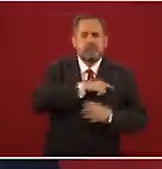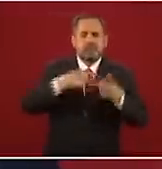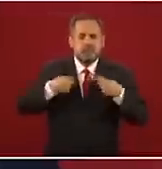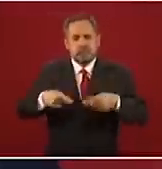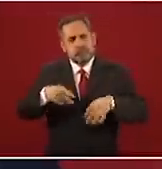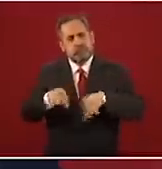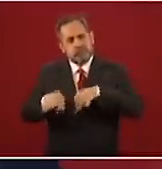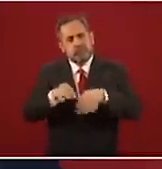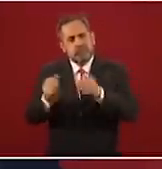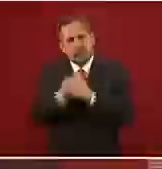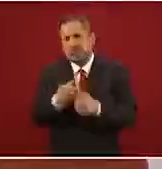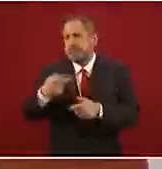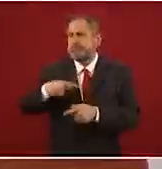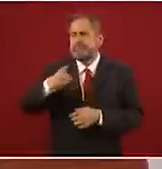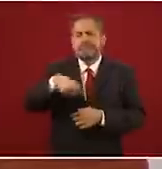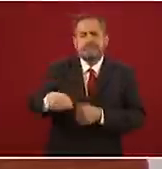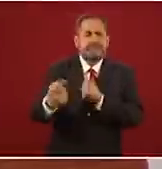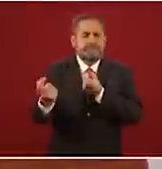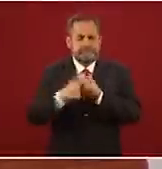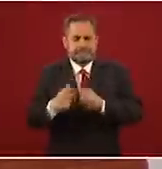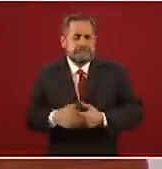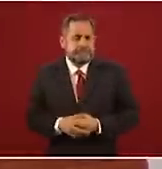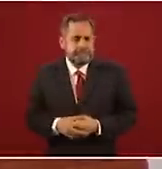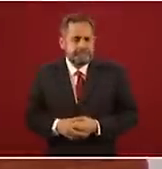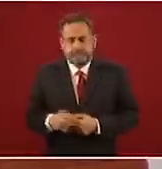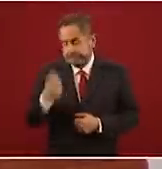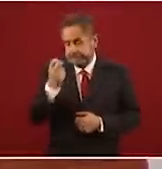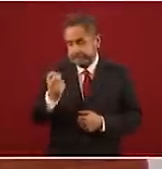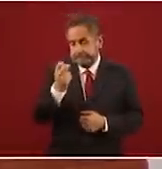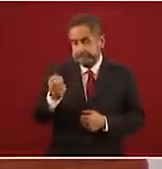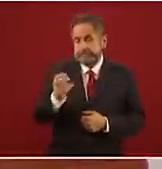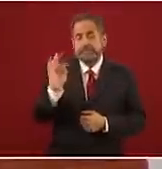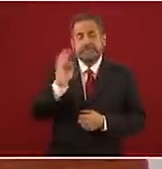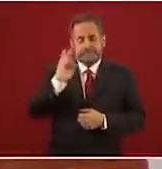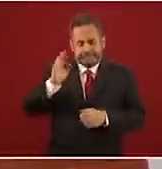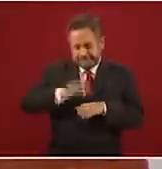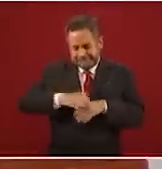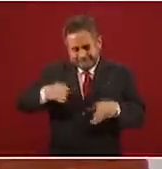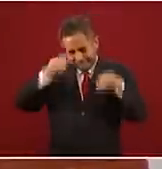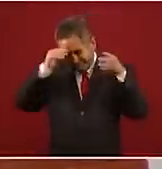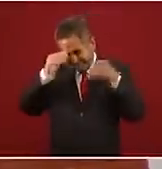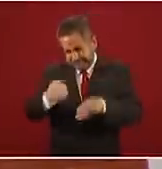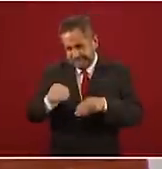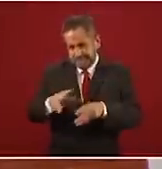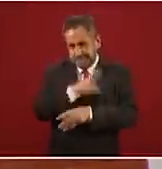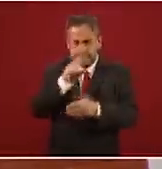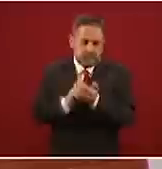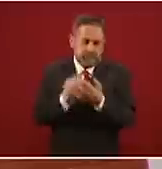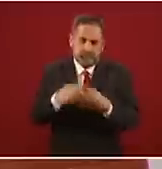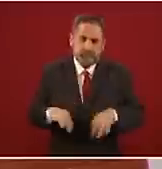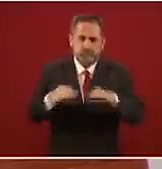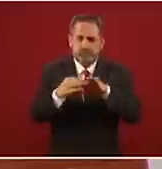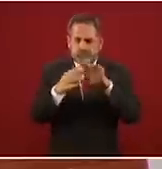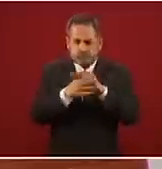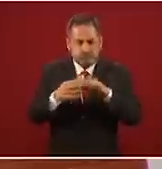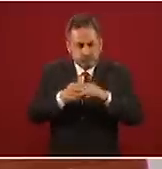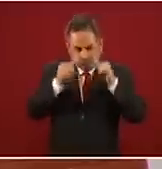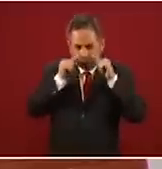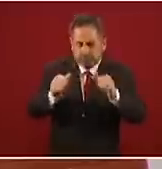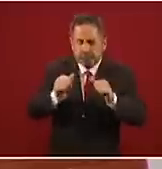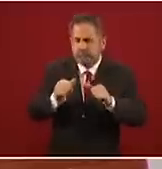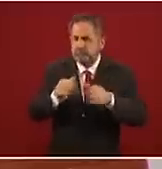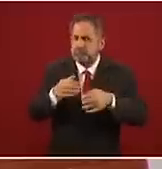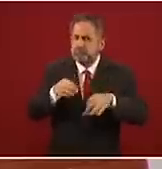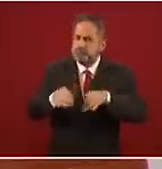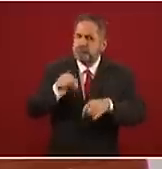hacia con los derechohabientes. Esa es la parte quizá donde más nosotros estamos abocados y más interesados y ocupados en este